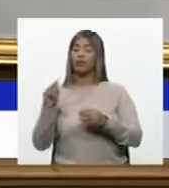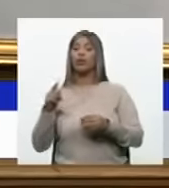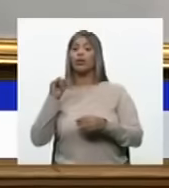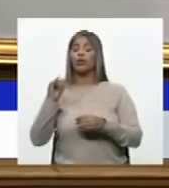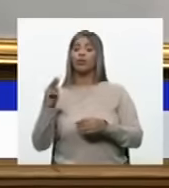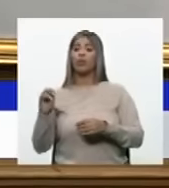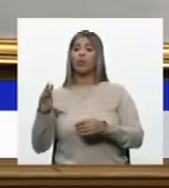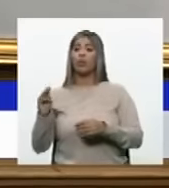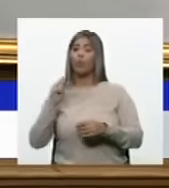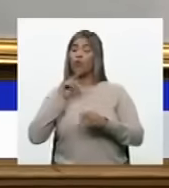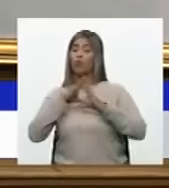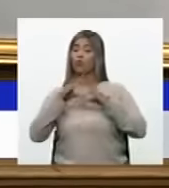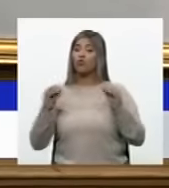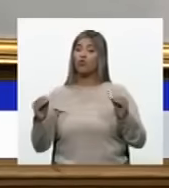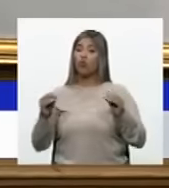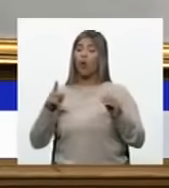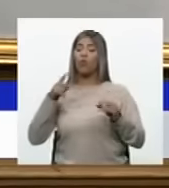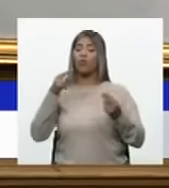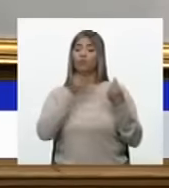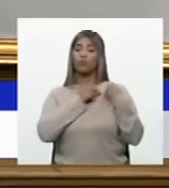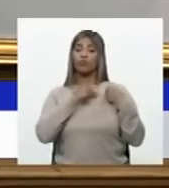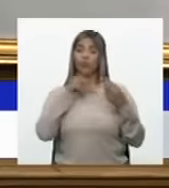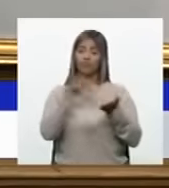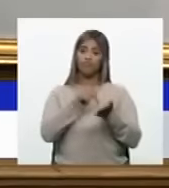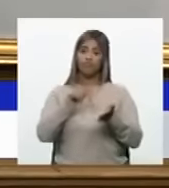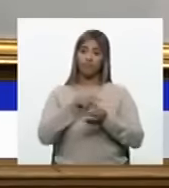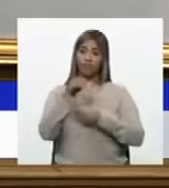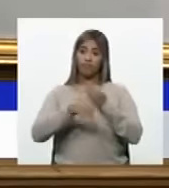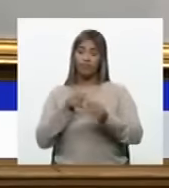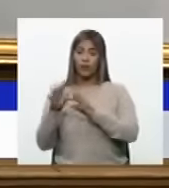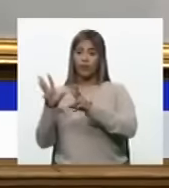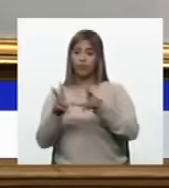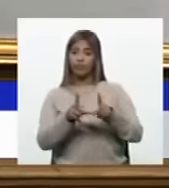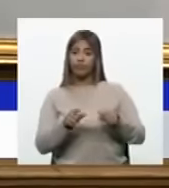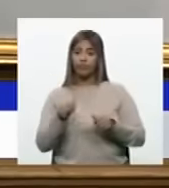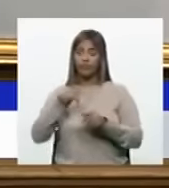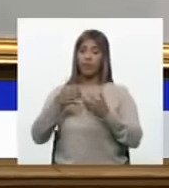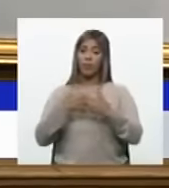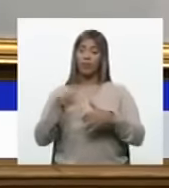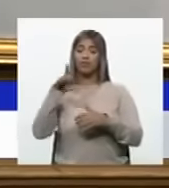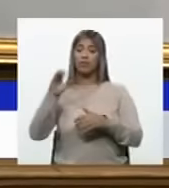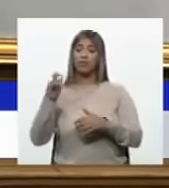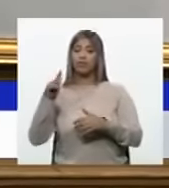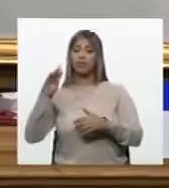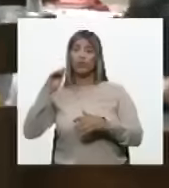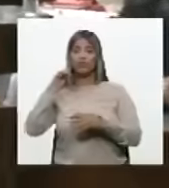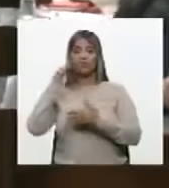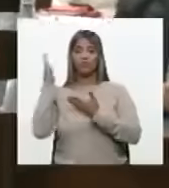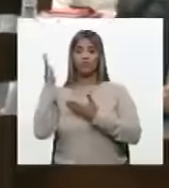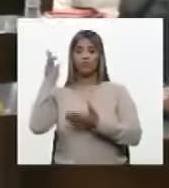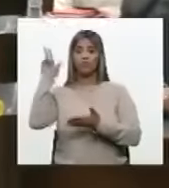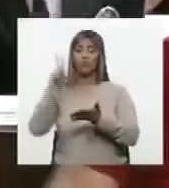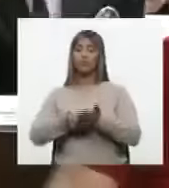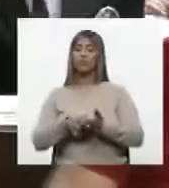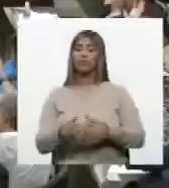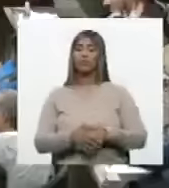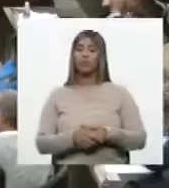Interpol contra todos los responsables involucrados que orquestaron el despojo y robo de Citgo. En consideración,